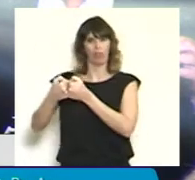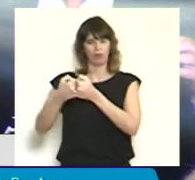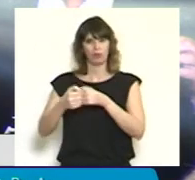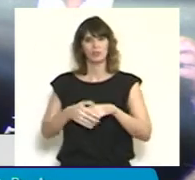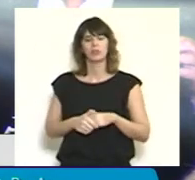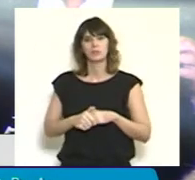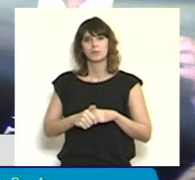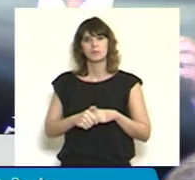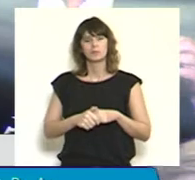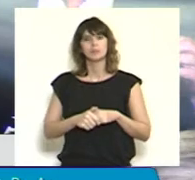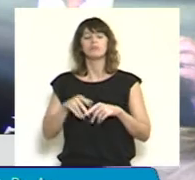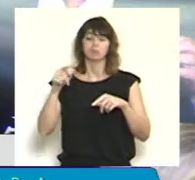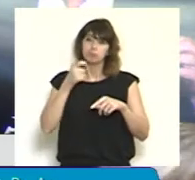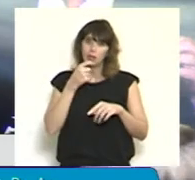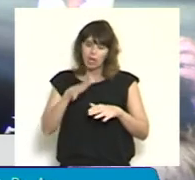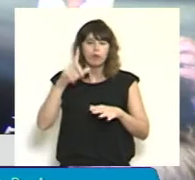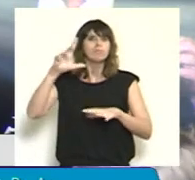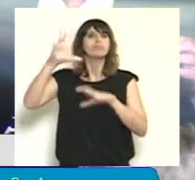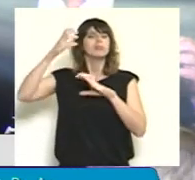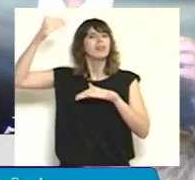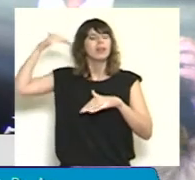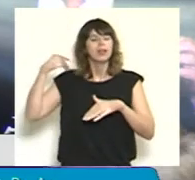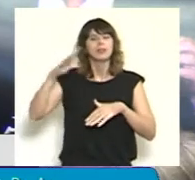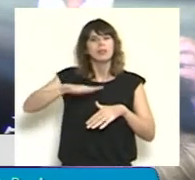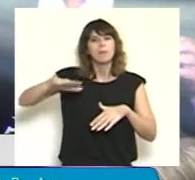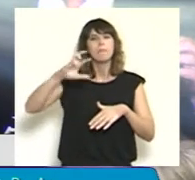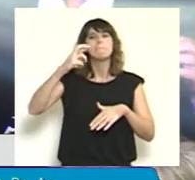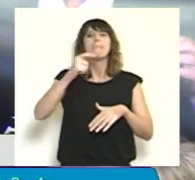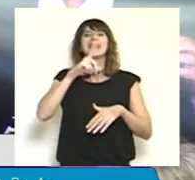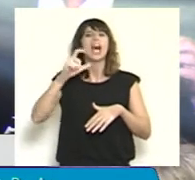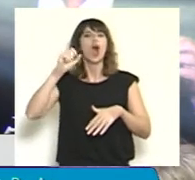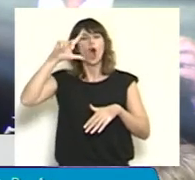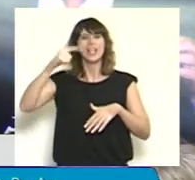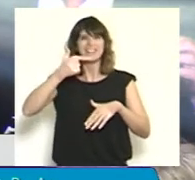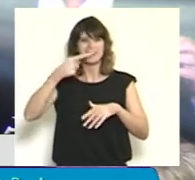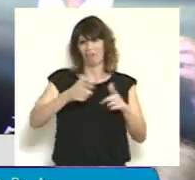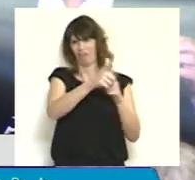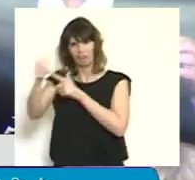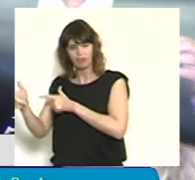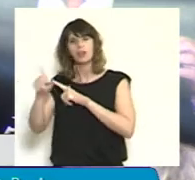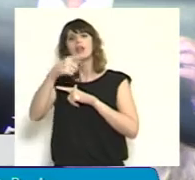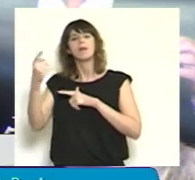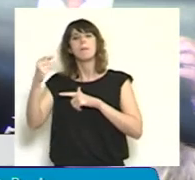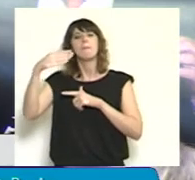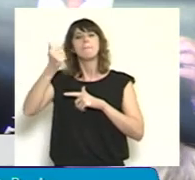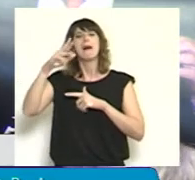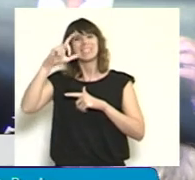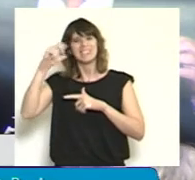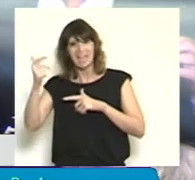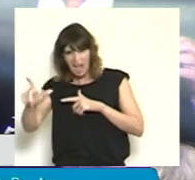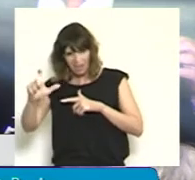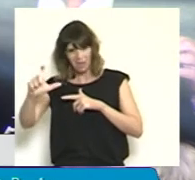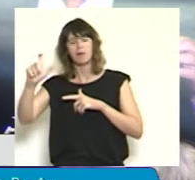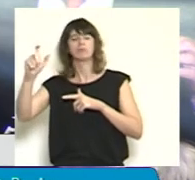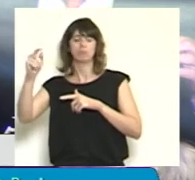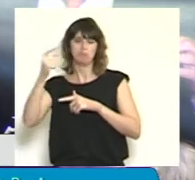caso la masacre de Carmen de Patagones, la muerte injusta de Alfredo Marcenac, Pablo Piccioli y tantos otros Alfredos